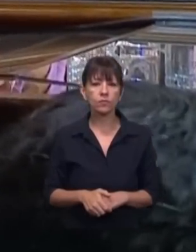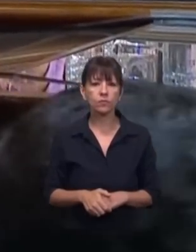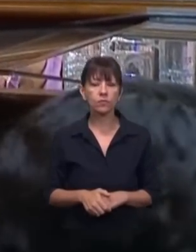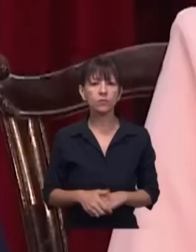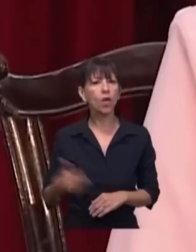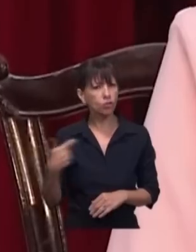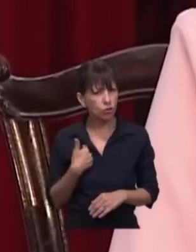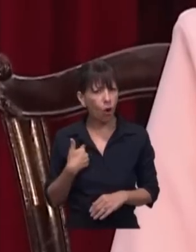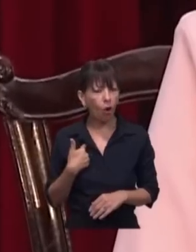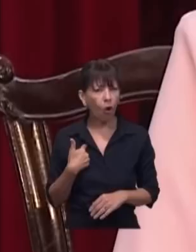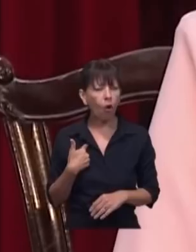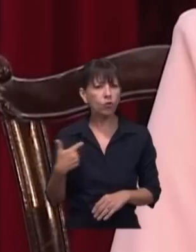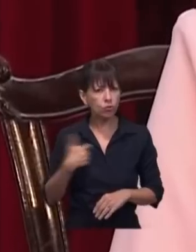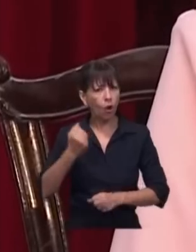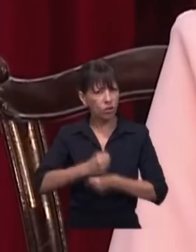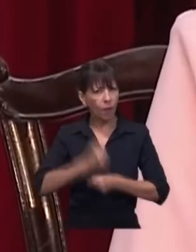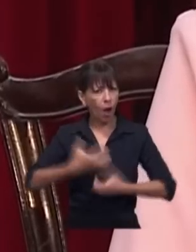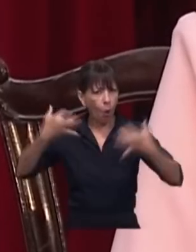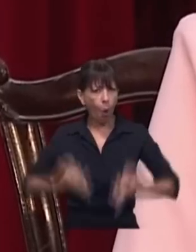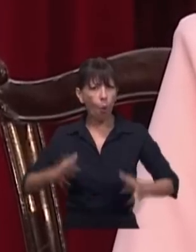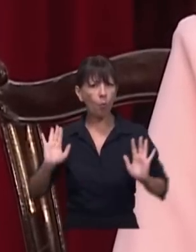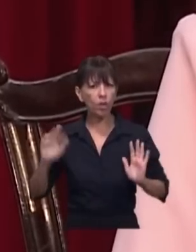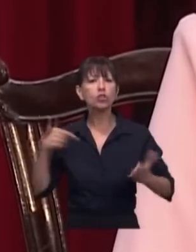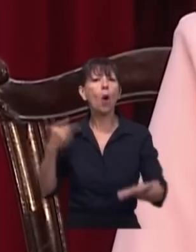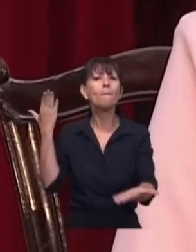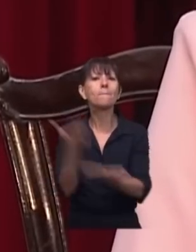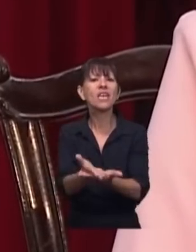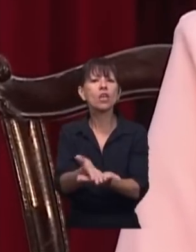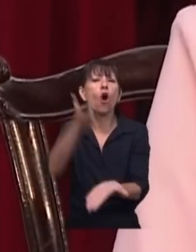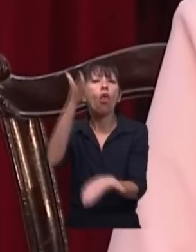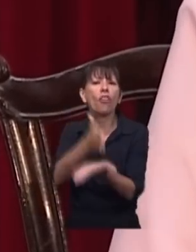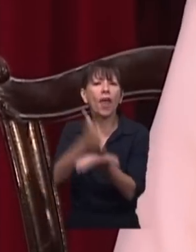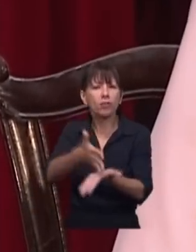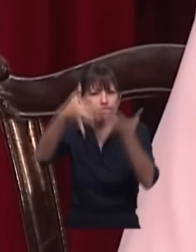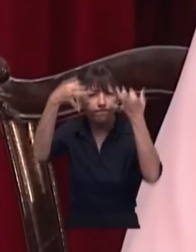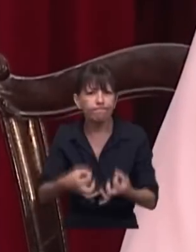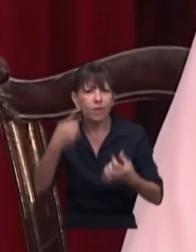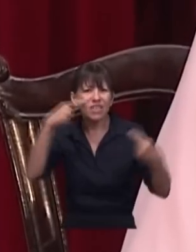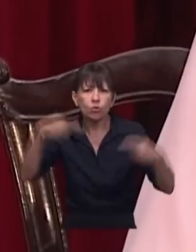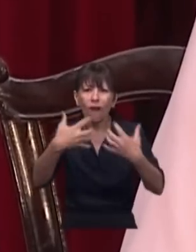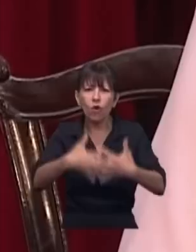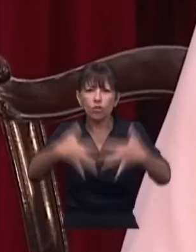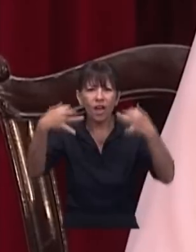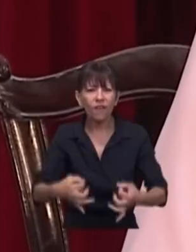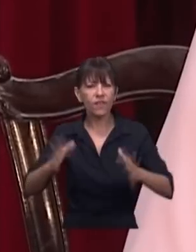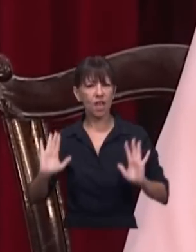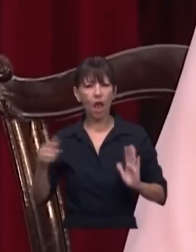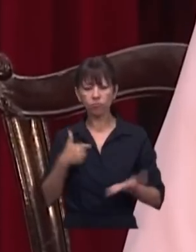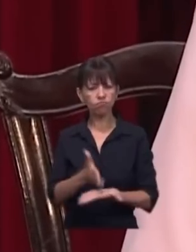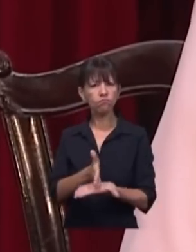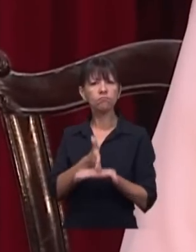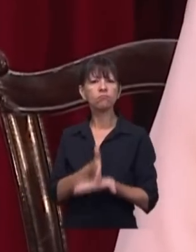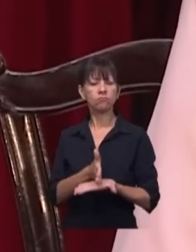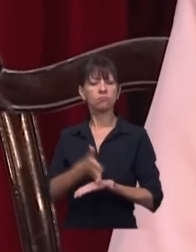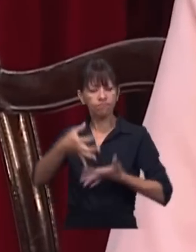Yo cumplí con mi parte. Reclamo en defensa del Estado de Derecho. No me aparto un solo centímetro